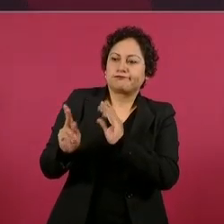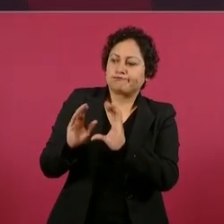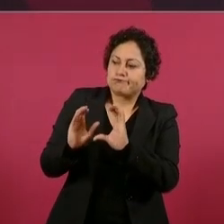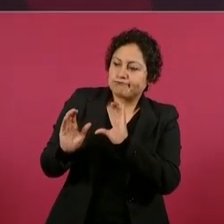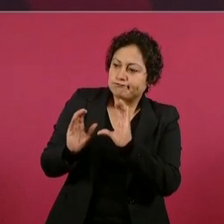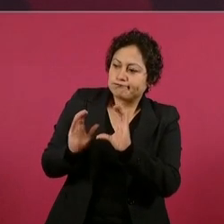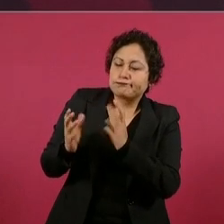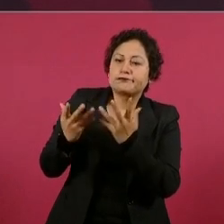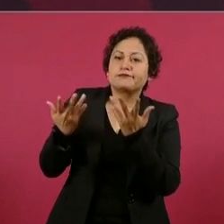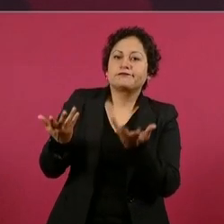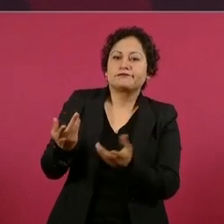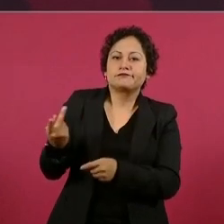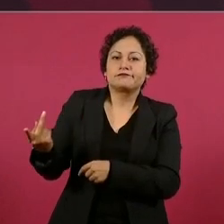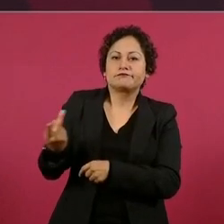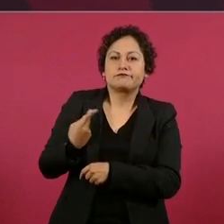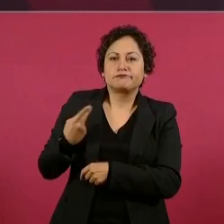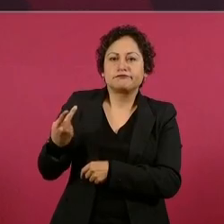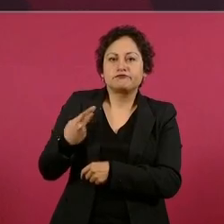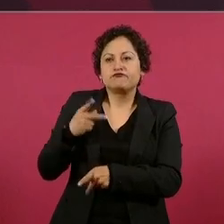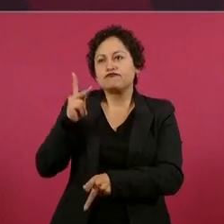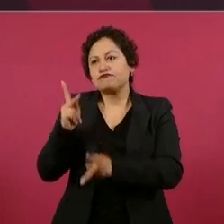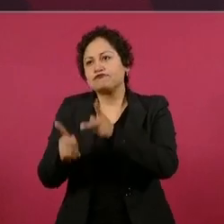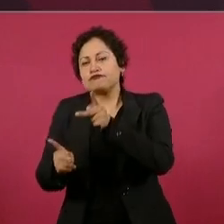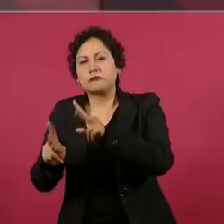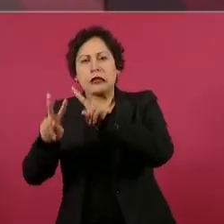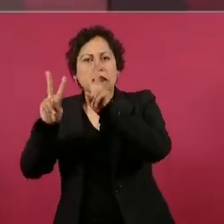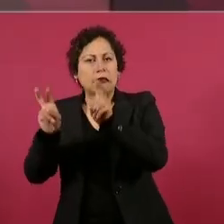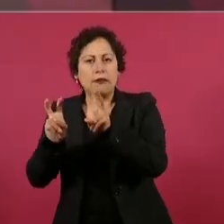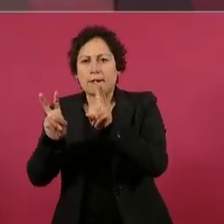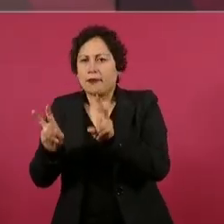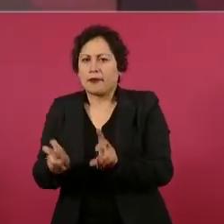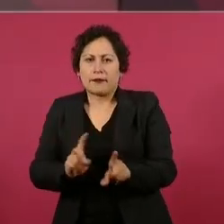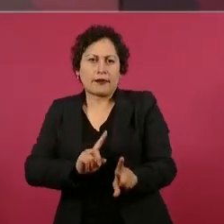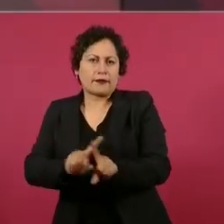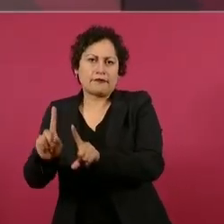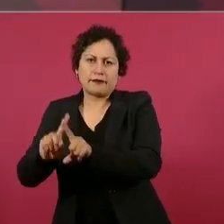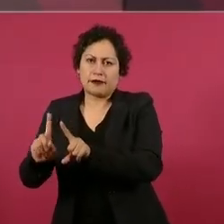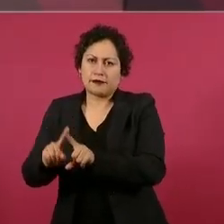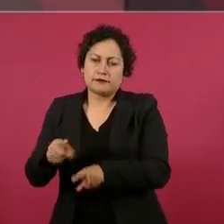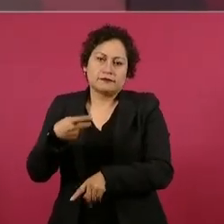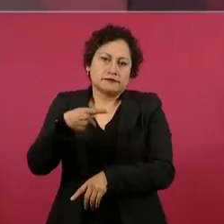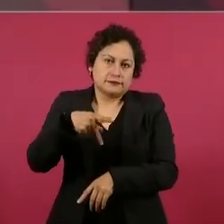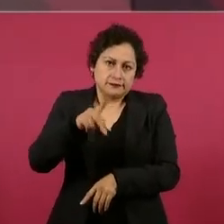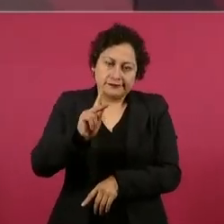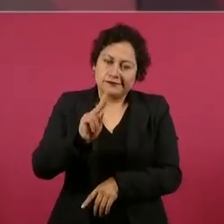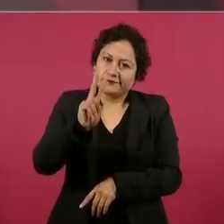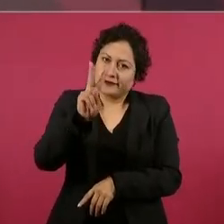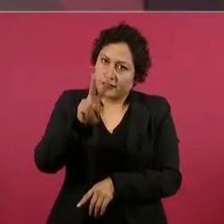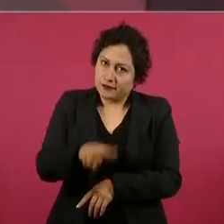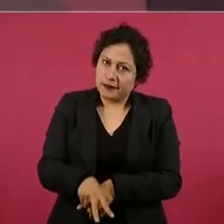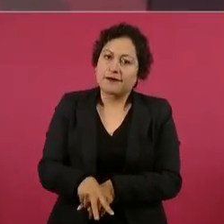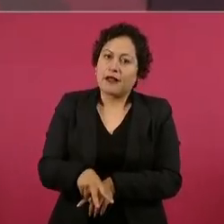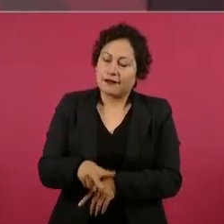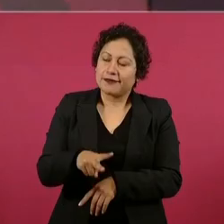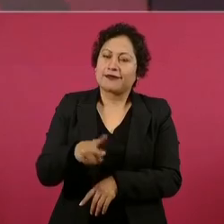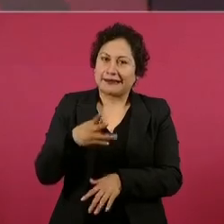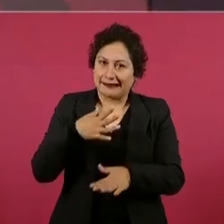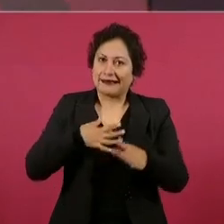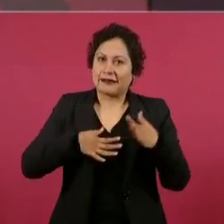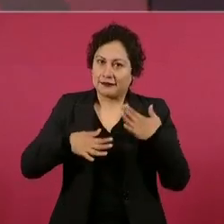tratando asuntos, pero pues es bastante y al día